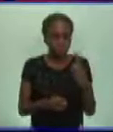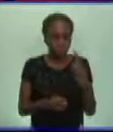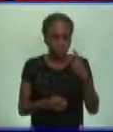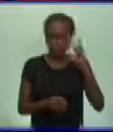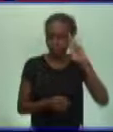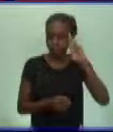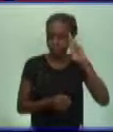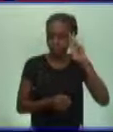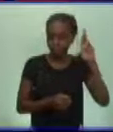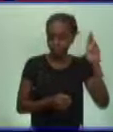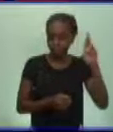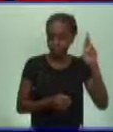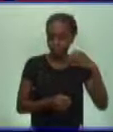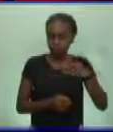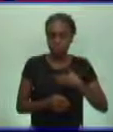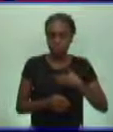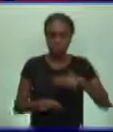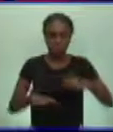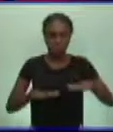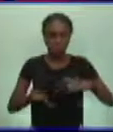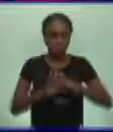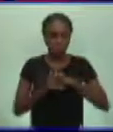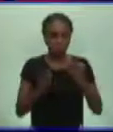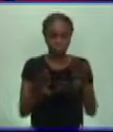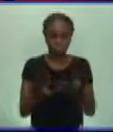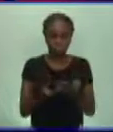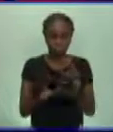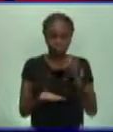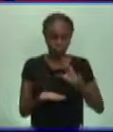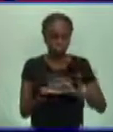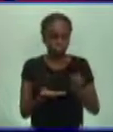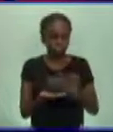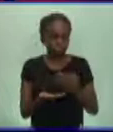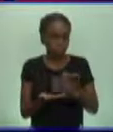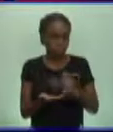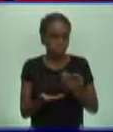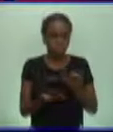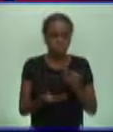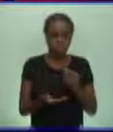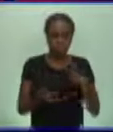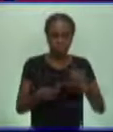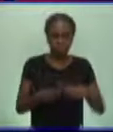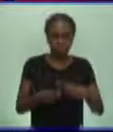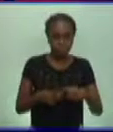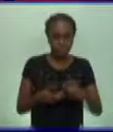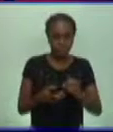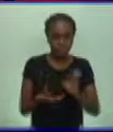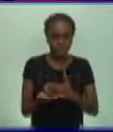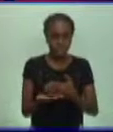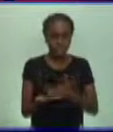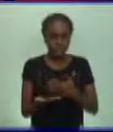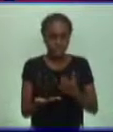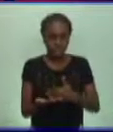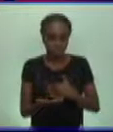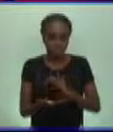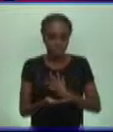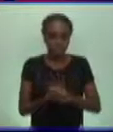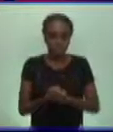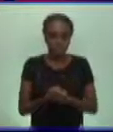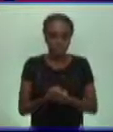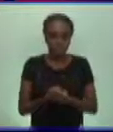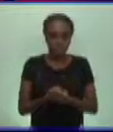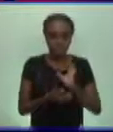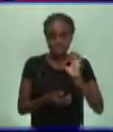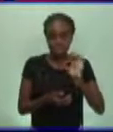recuerdo que deben tener preparados sus libros de texto, el cuaderno, la libreta de la asignatura y, como siempre